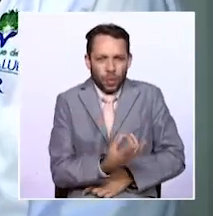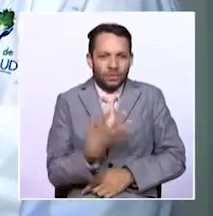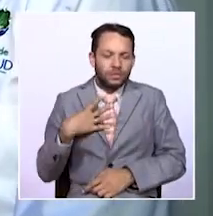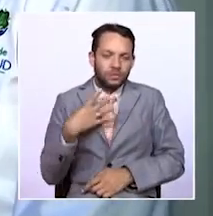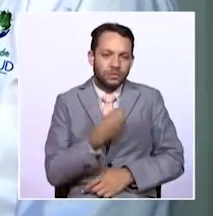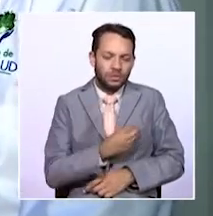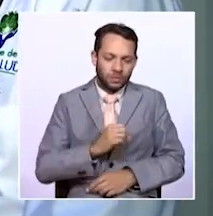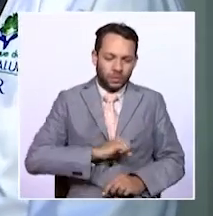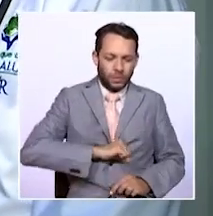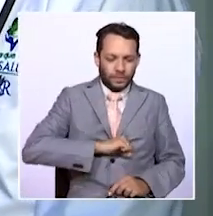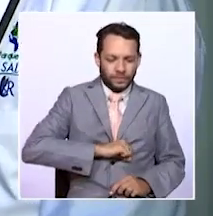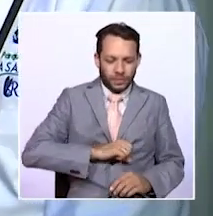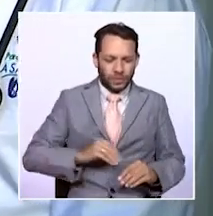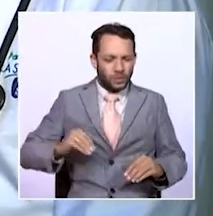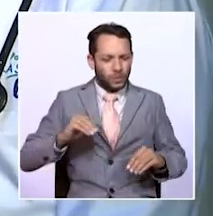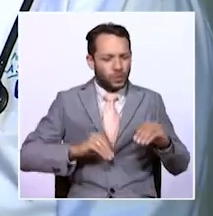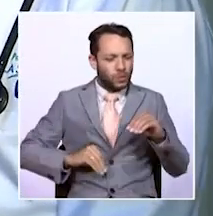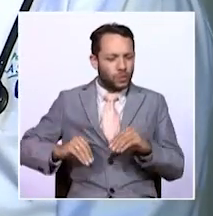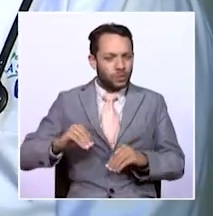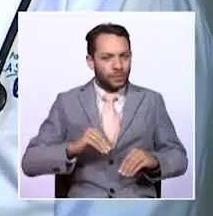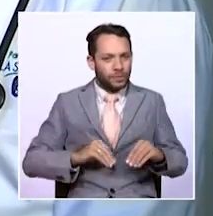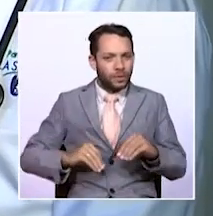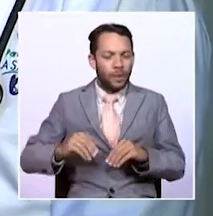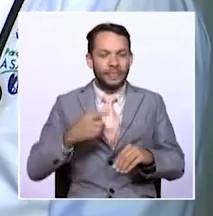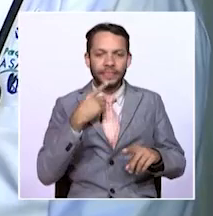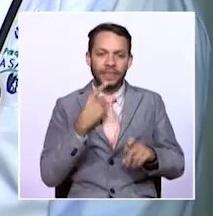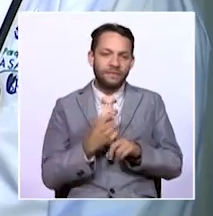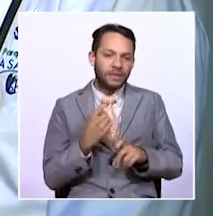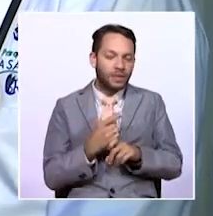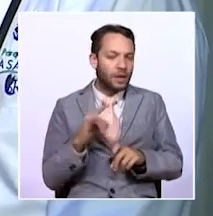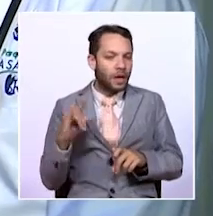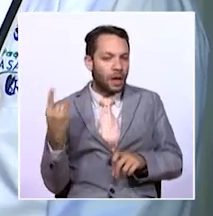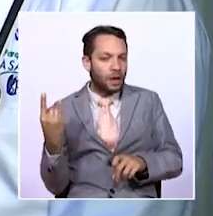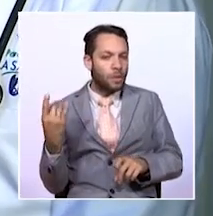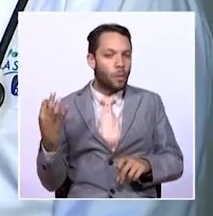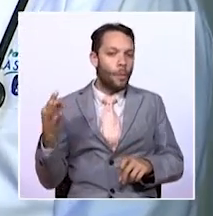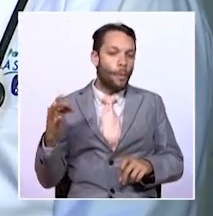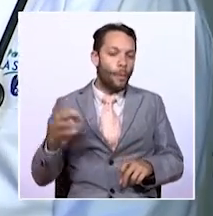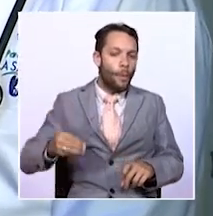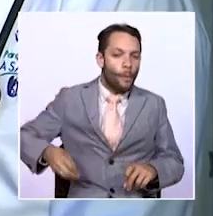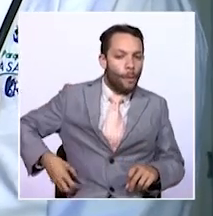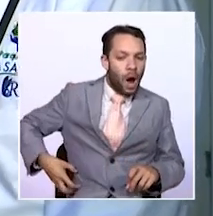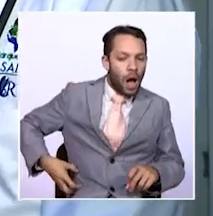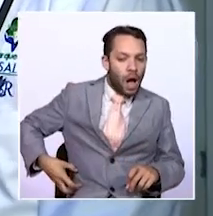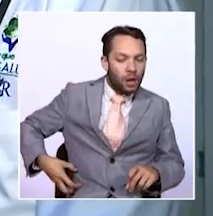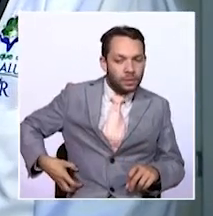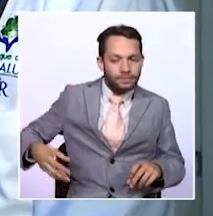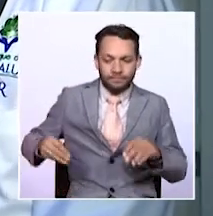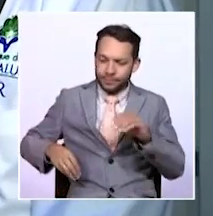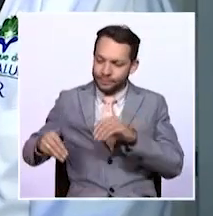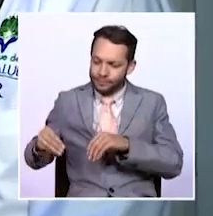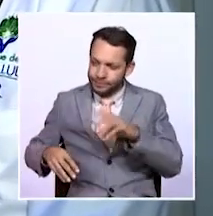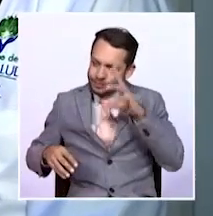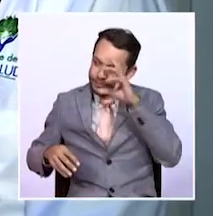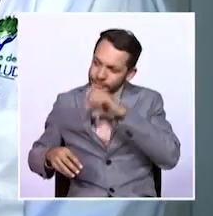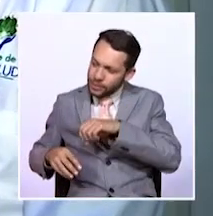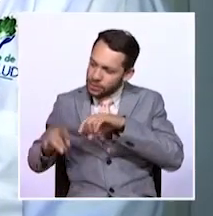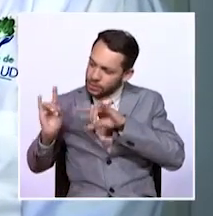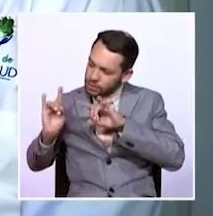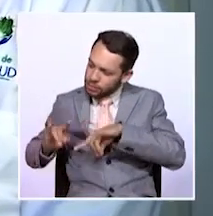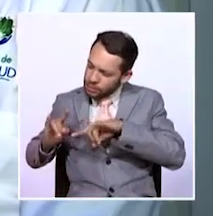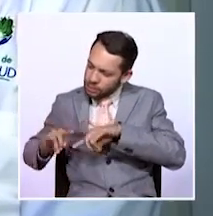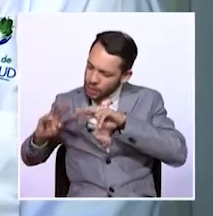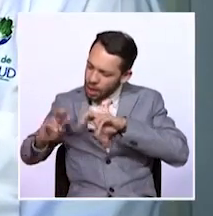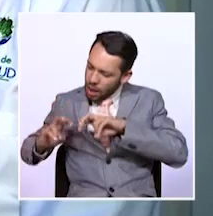un cálculo o hay una dilatación del uréter y estamos pensando que hay un cálculo en alguna porción que no la podemos de pronto visualizar